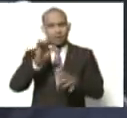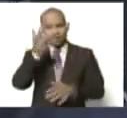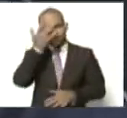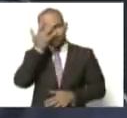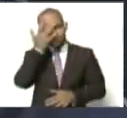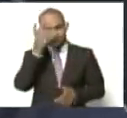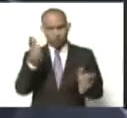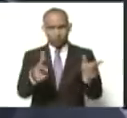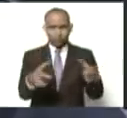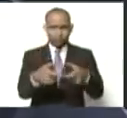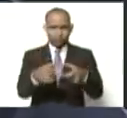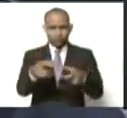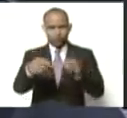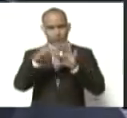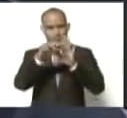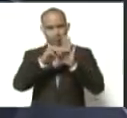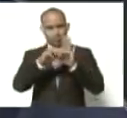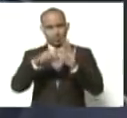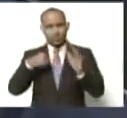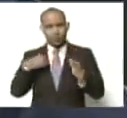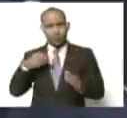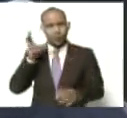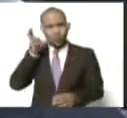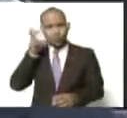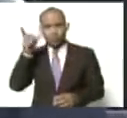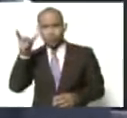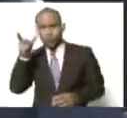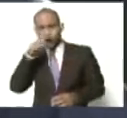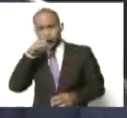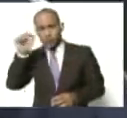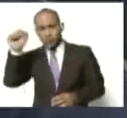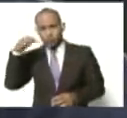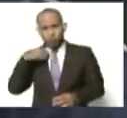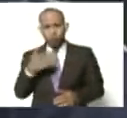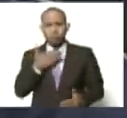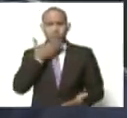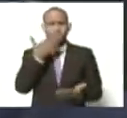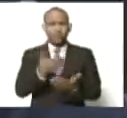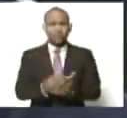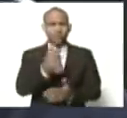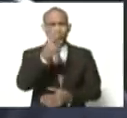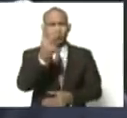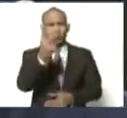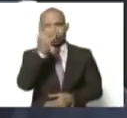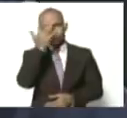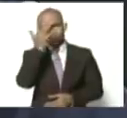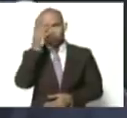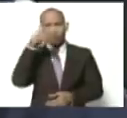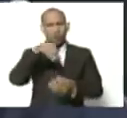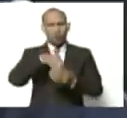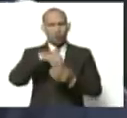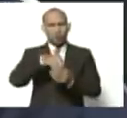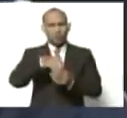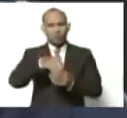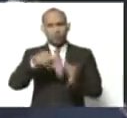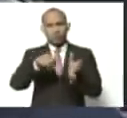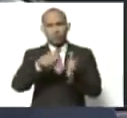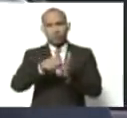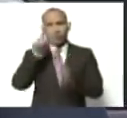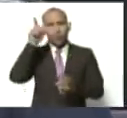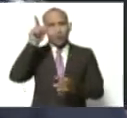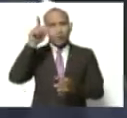Yo, escuchándolo usted, propongo pues que el 21 de febrero, allá en los talleres del metro, hagamos el encuentro de